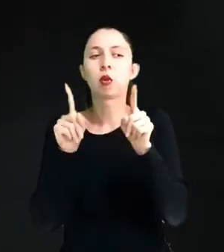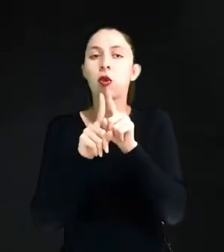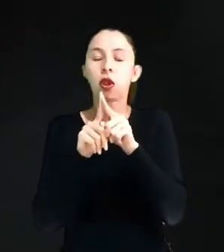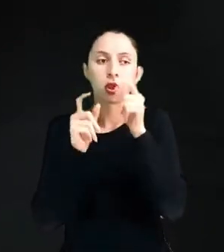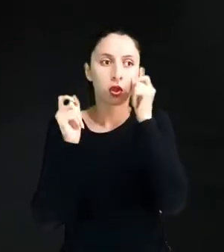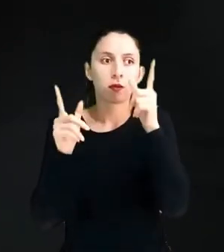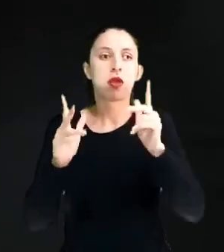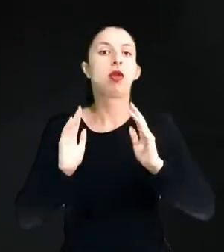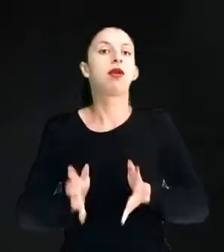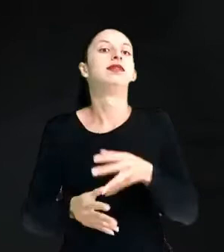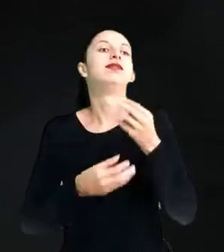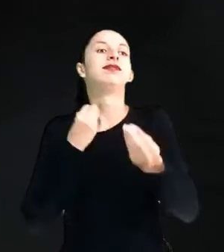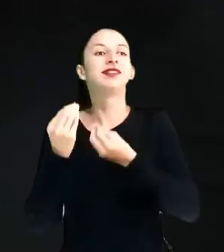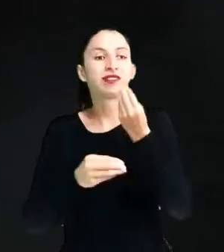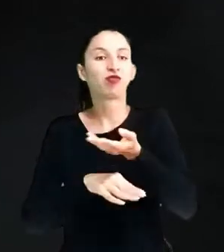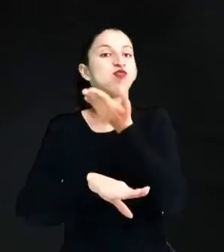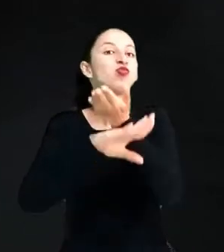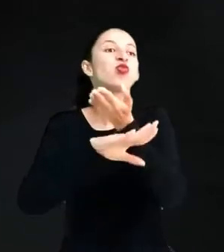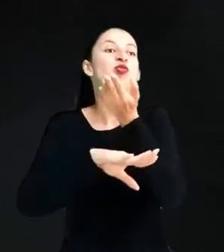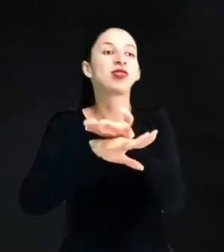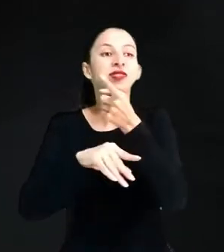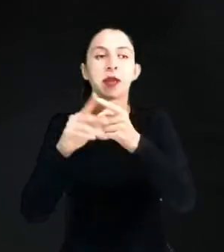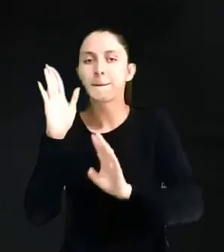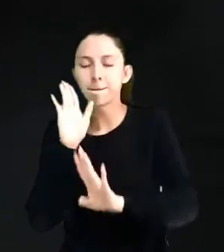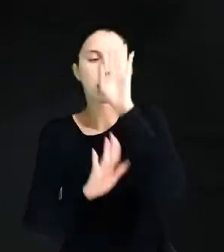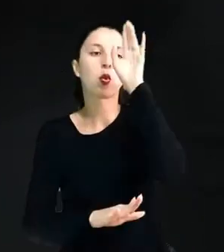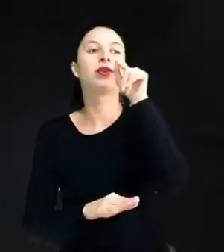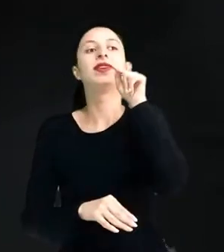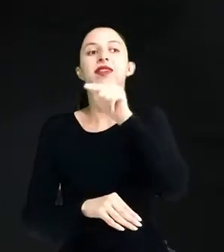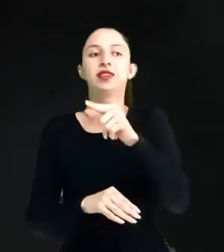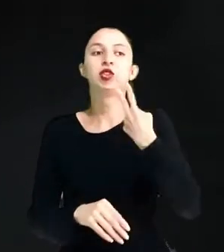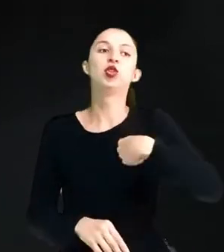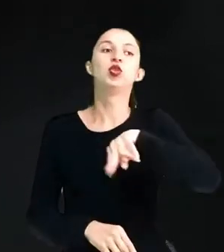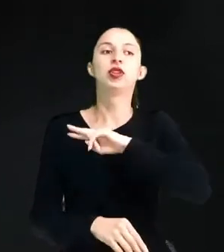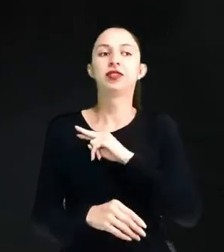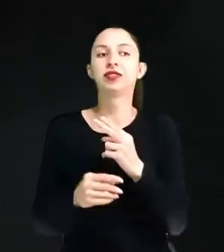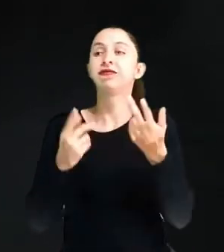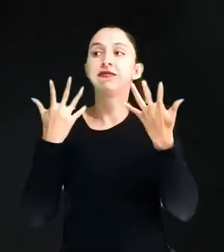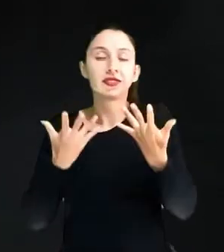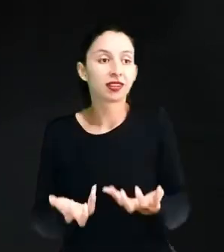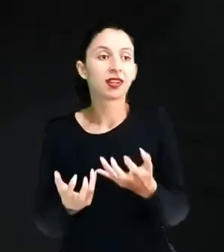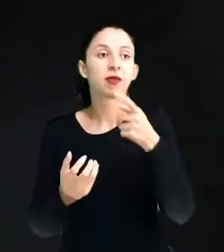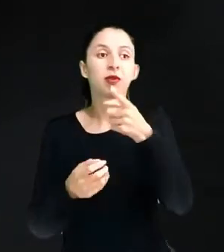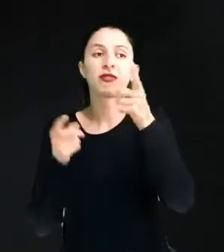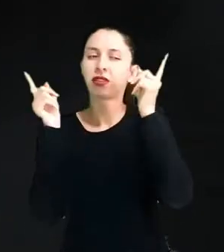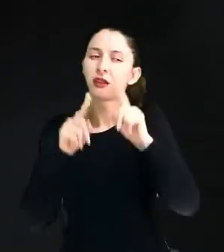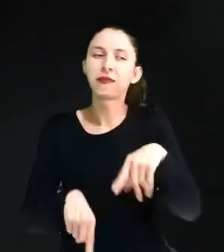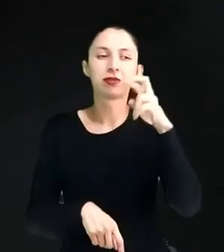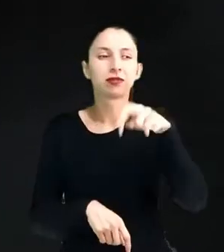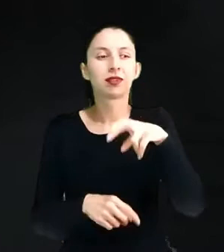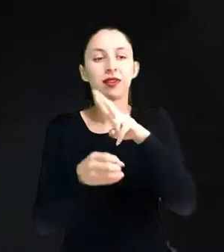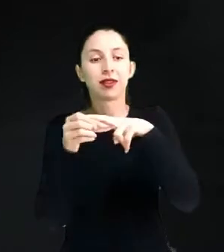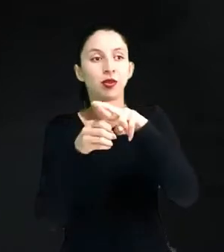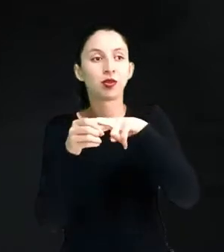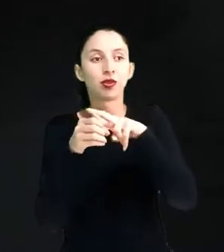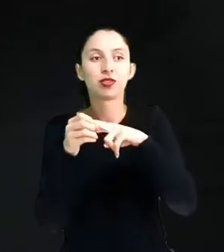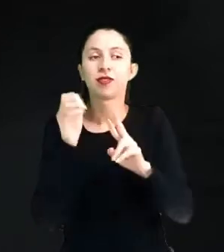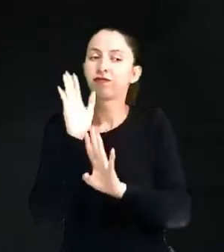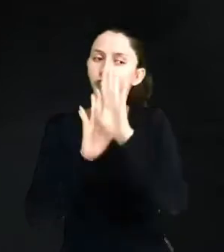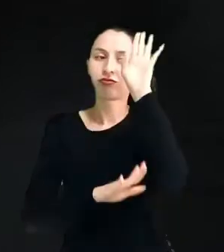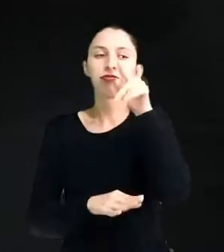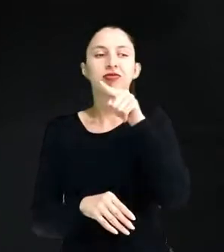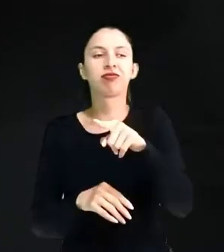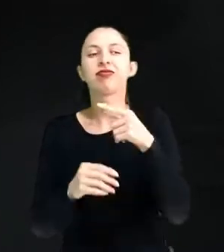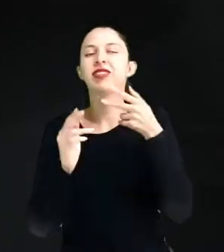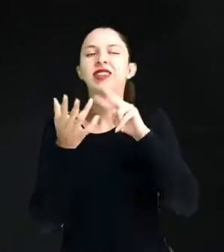que tal vez sí nos contribuyen a ese desarrollo que nosotros realmente necesitamos en nuestra región. Entonces es